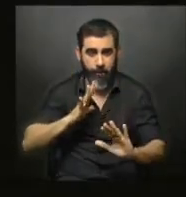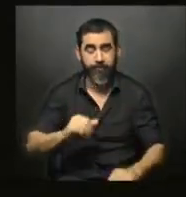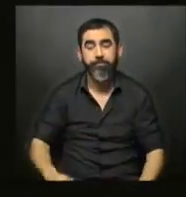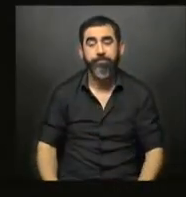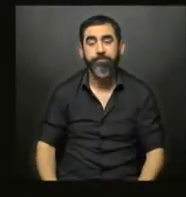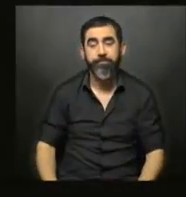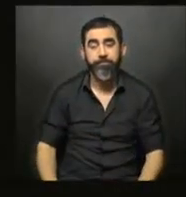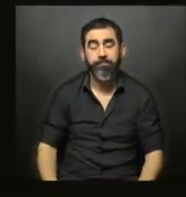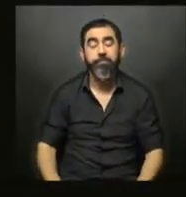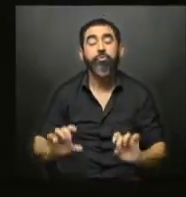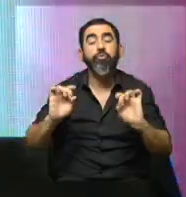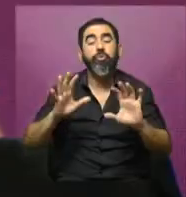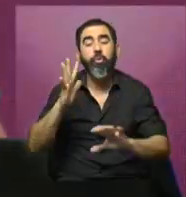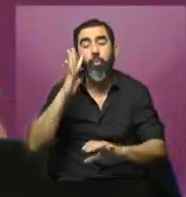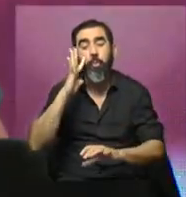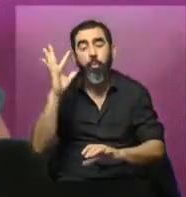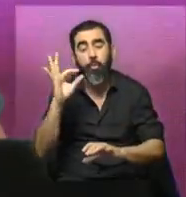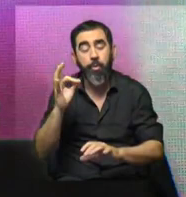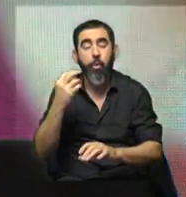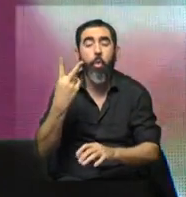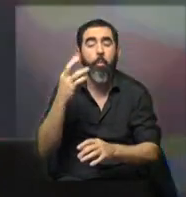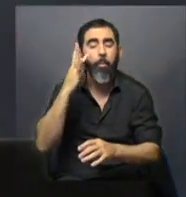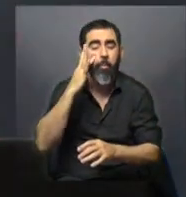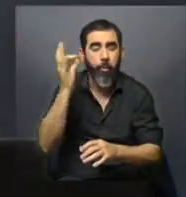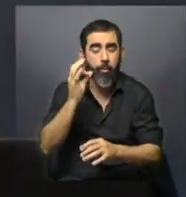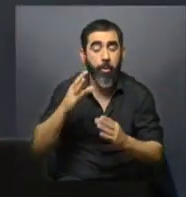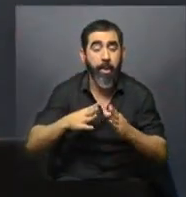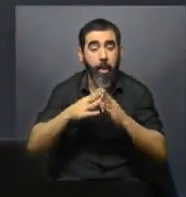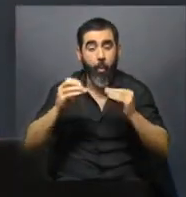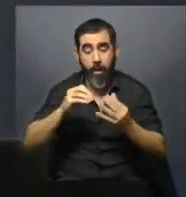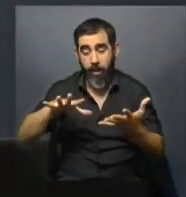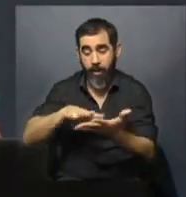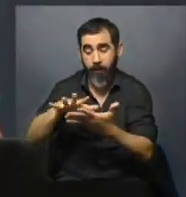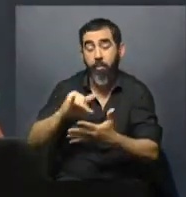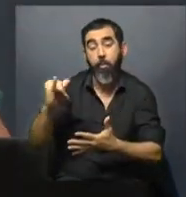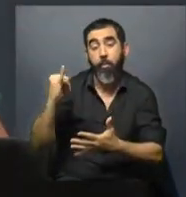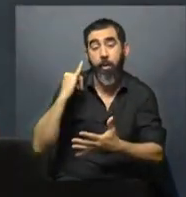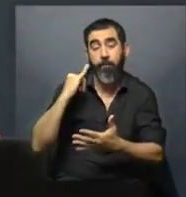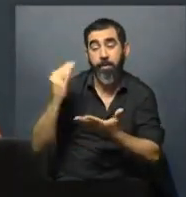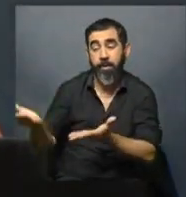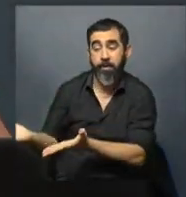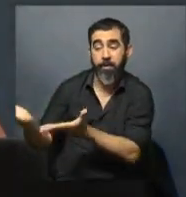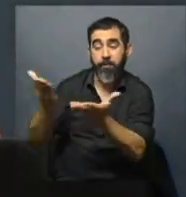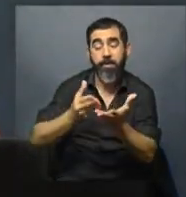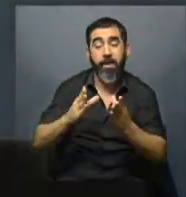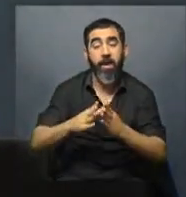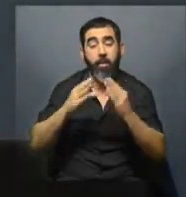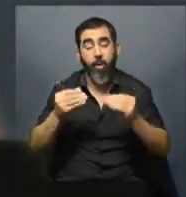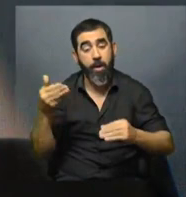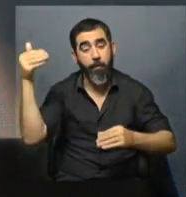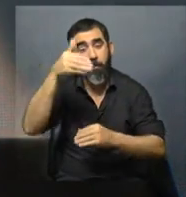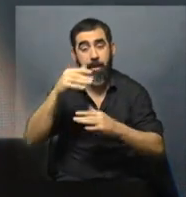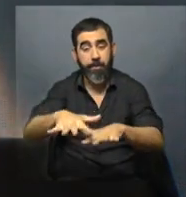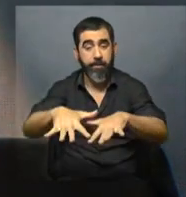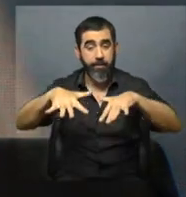en la etapa piloto, digamos. Claro. Hicimos dos pilotos con escuelas del barrio de Malvin, que invitamos a las escuelas a que vengan